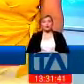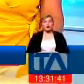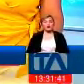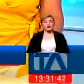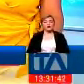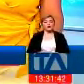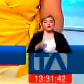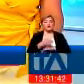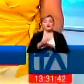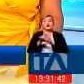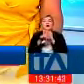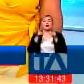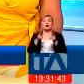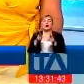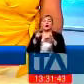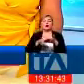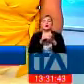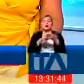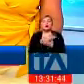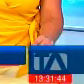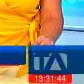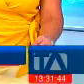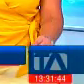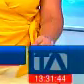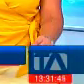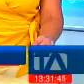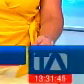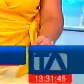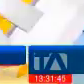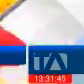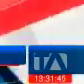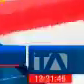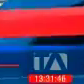prohibición estipulada en la ley humanitaria. Luisa María Heredia informa.